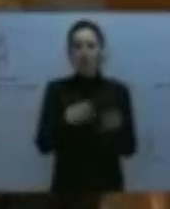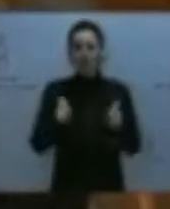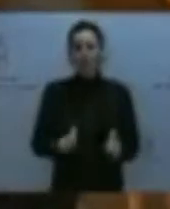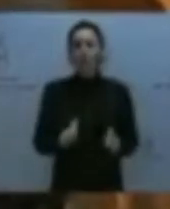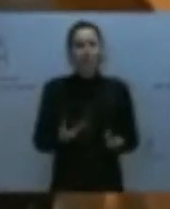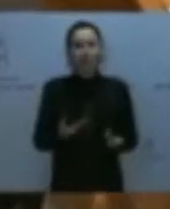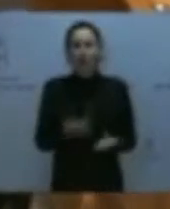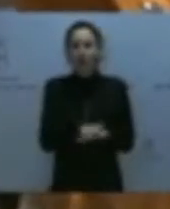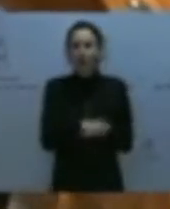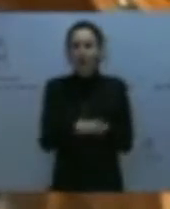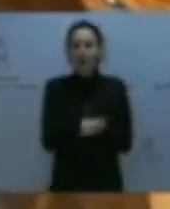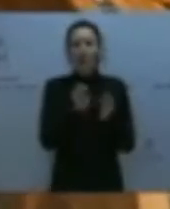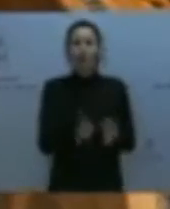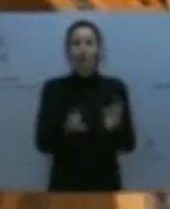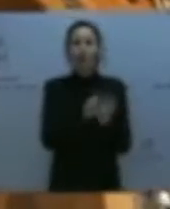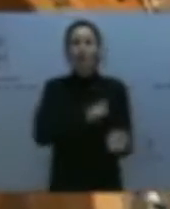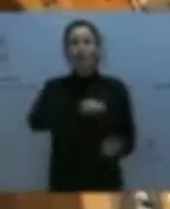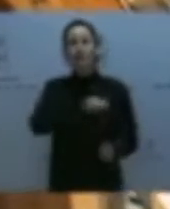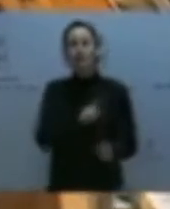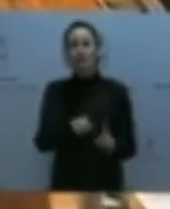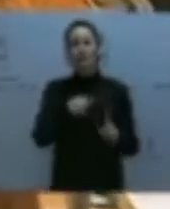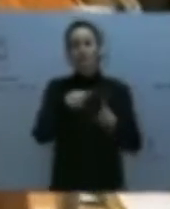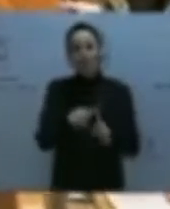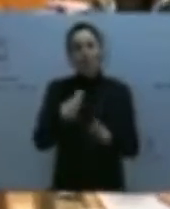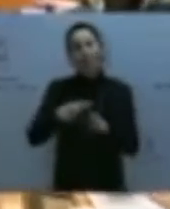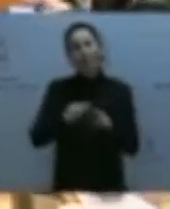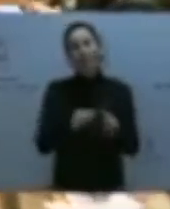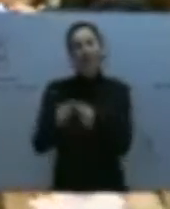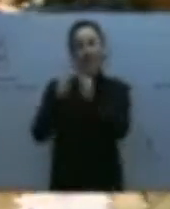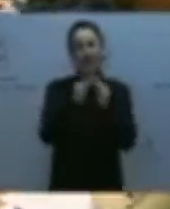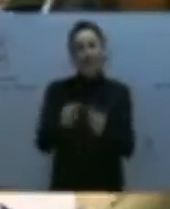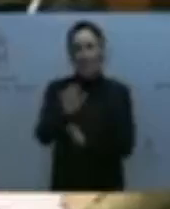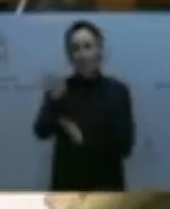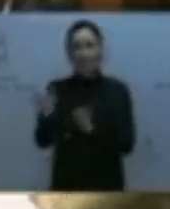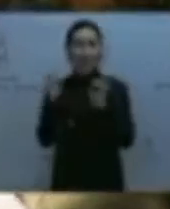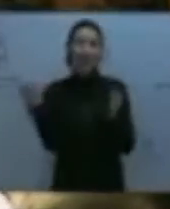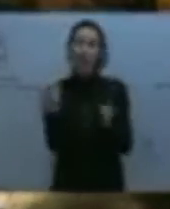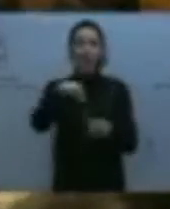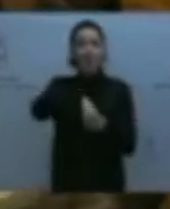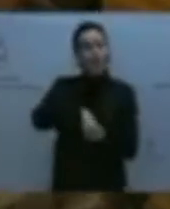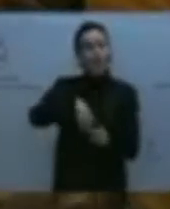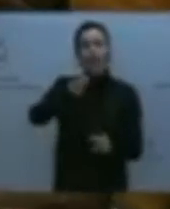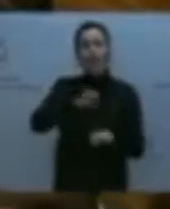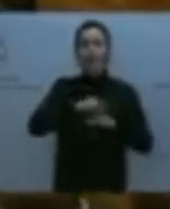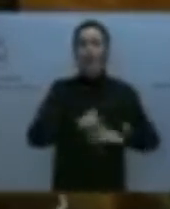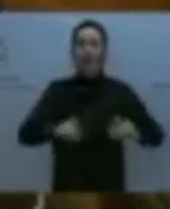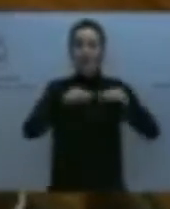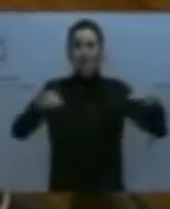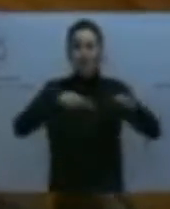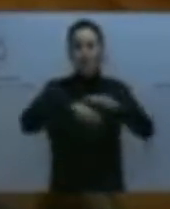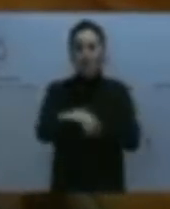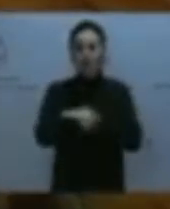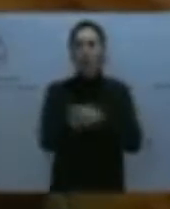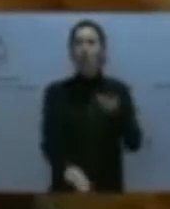española y la política pesquera comunitaria recogen la idea de una persona un voto por igualdad de oportunidades y para el acceso justo a